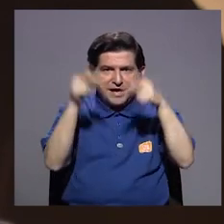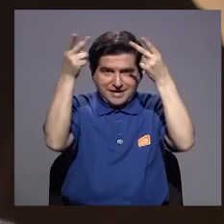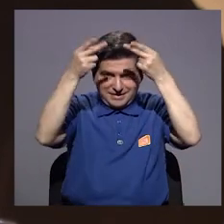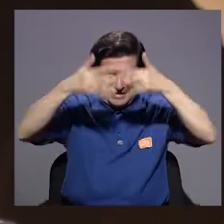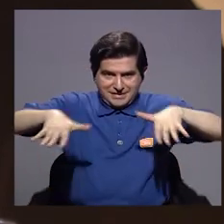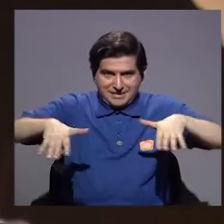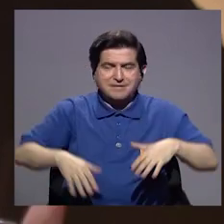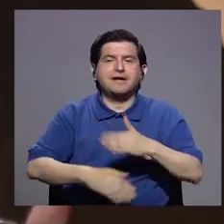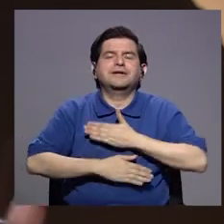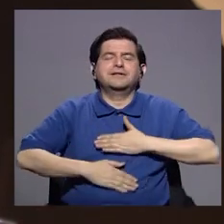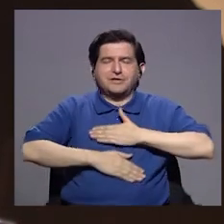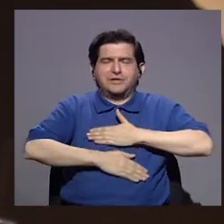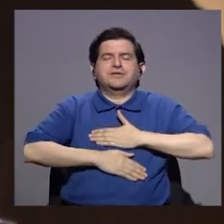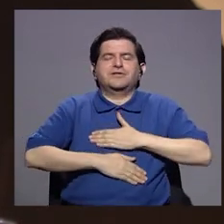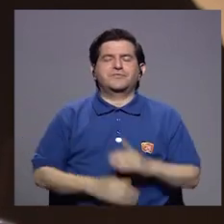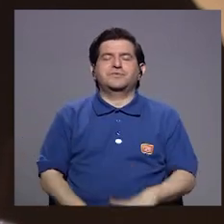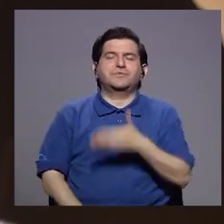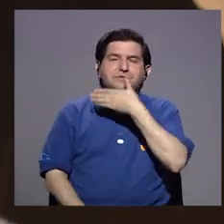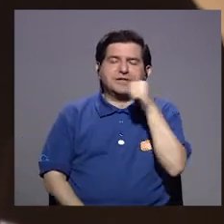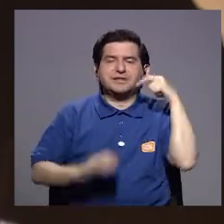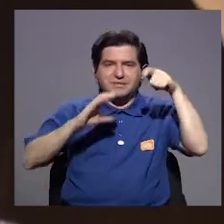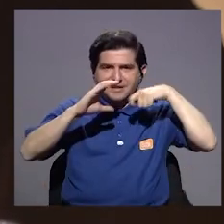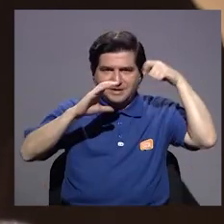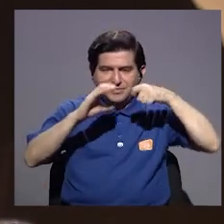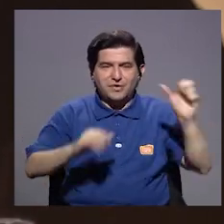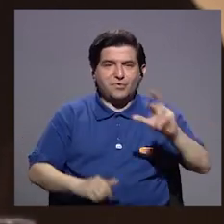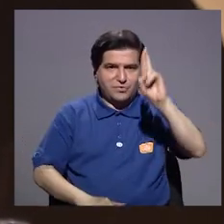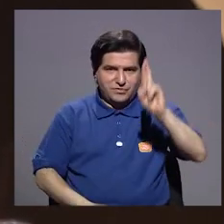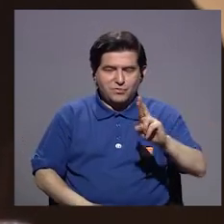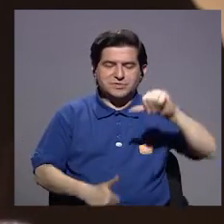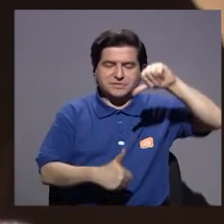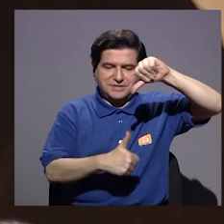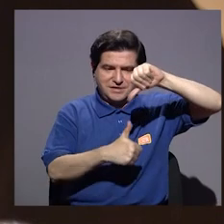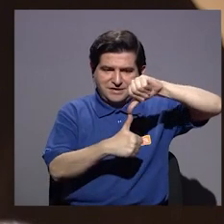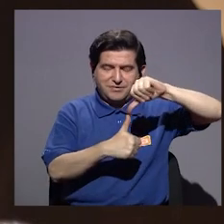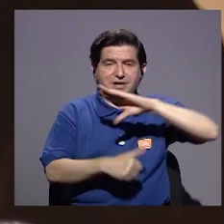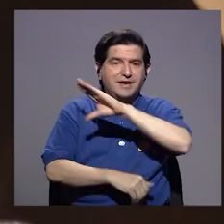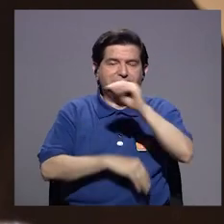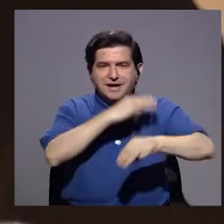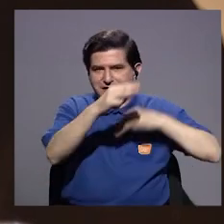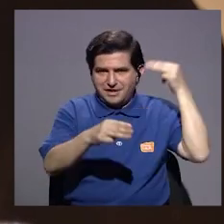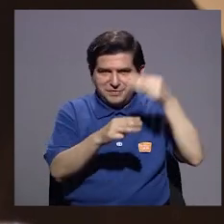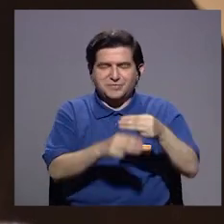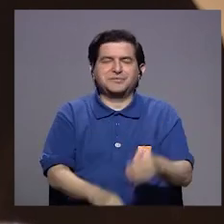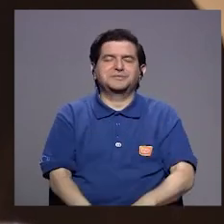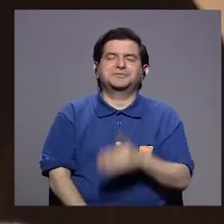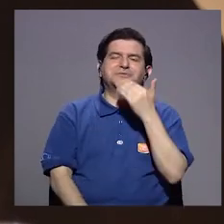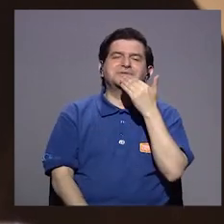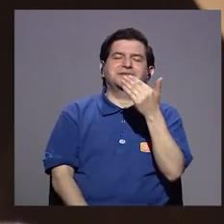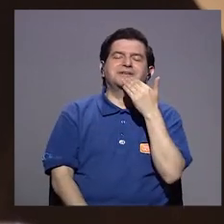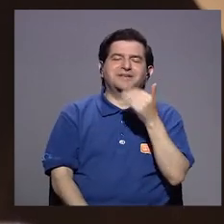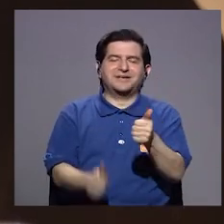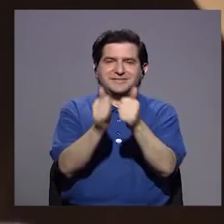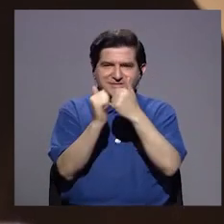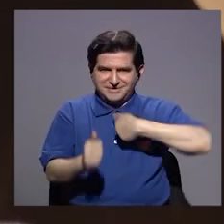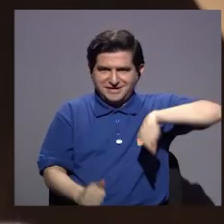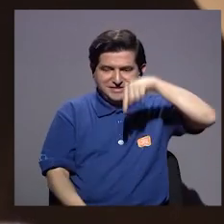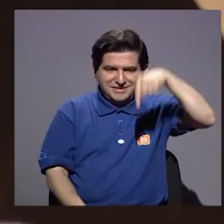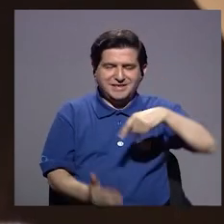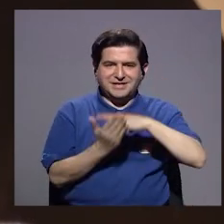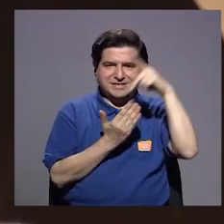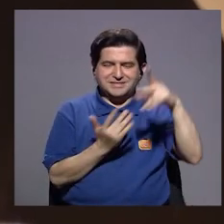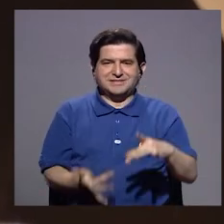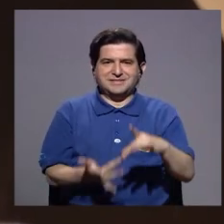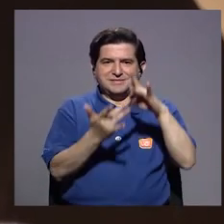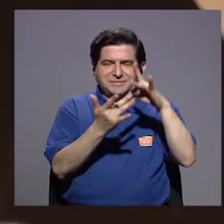web y disfrute de lo mejor del cine de Costa Rica, Centroamérica y el mundo. Y muchísimas gracias por habernos acompañado